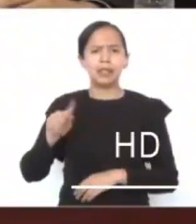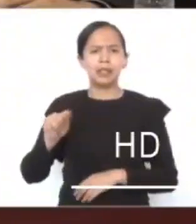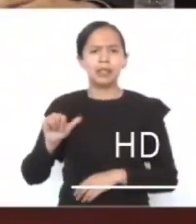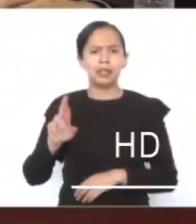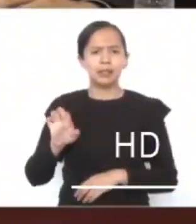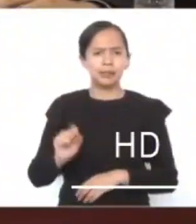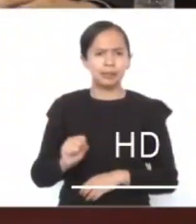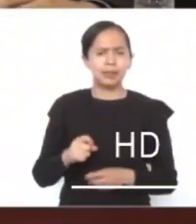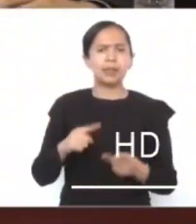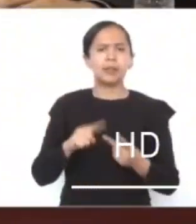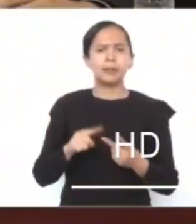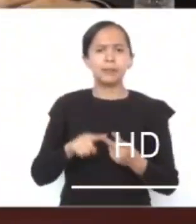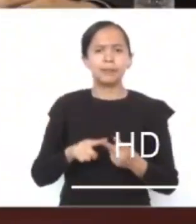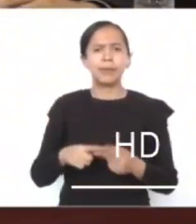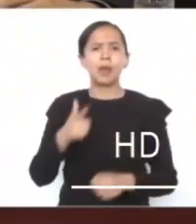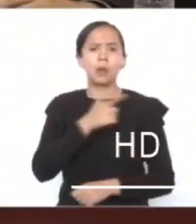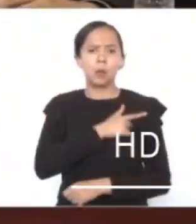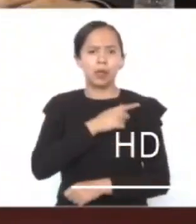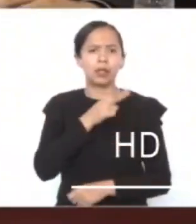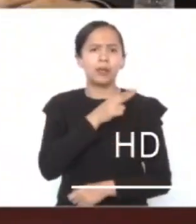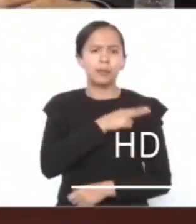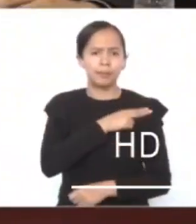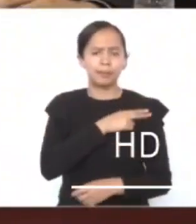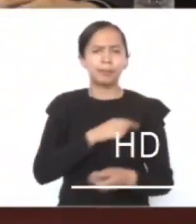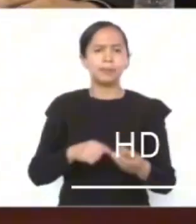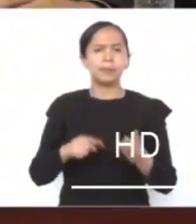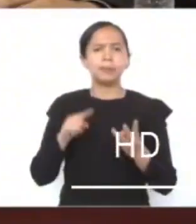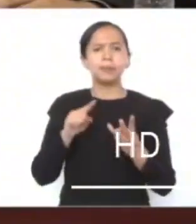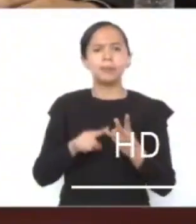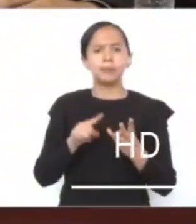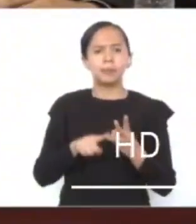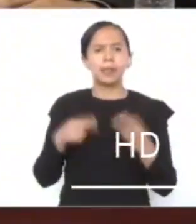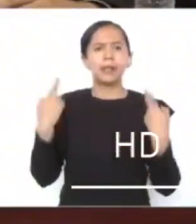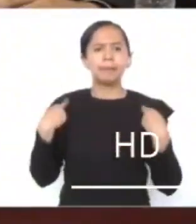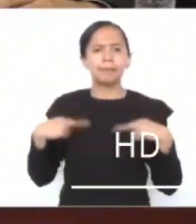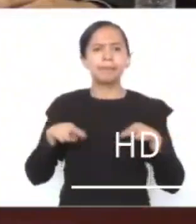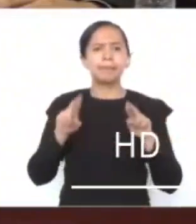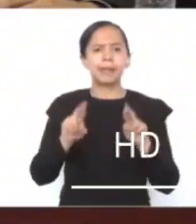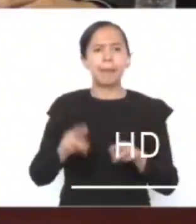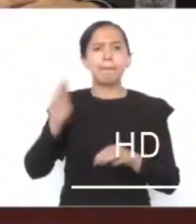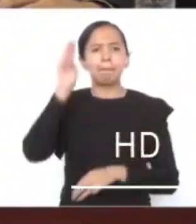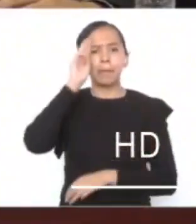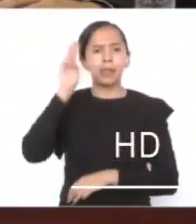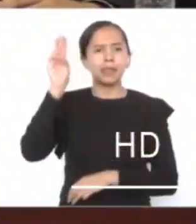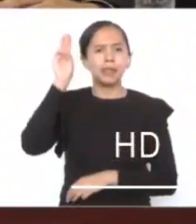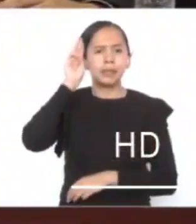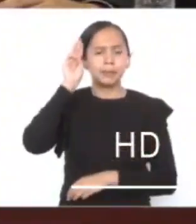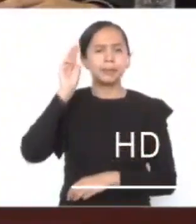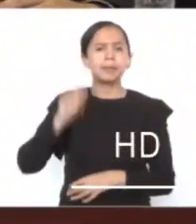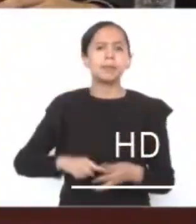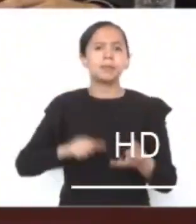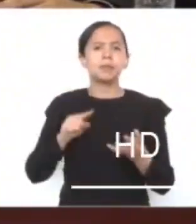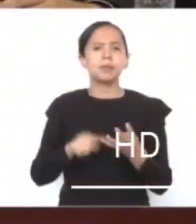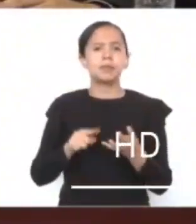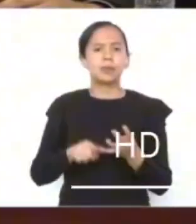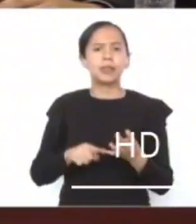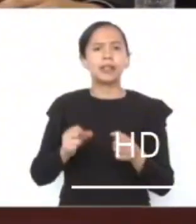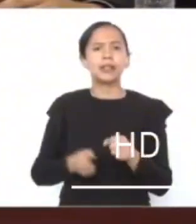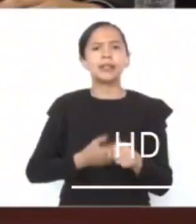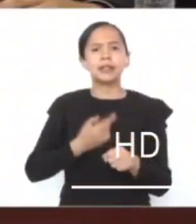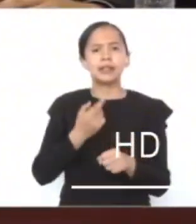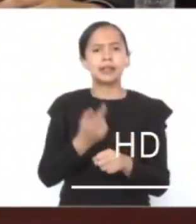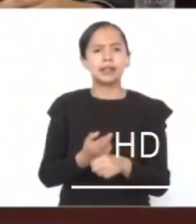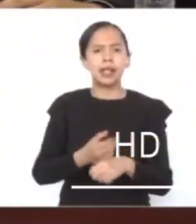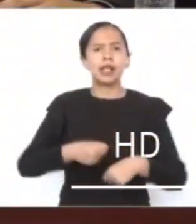la Coordinación Estatal de la Guardia Nacional, la representación de la Secretaría de Marina, de la Secretaría